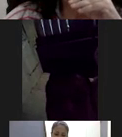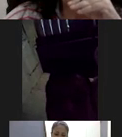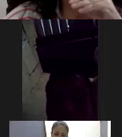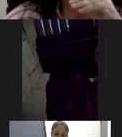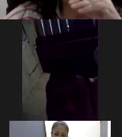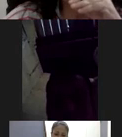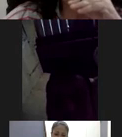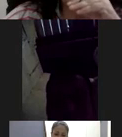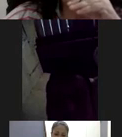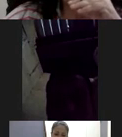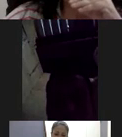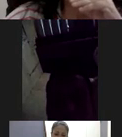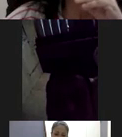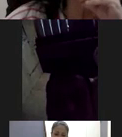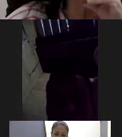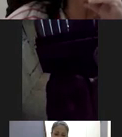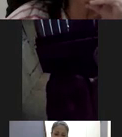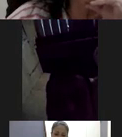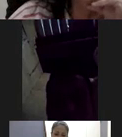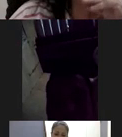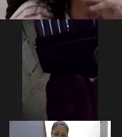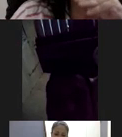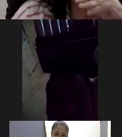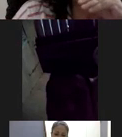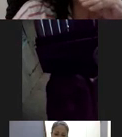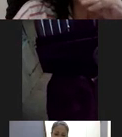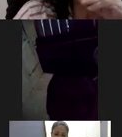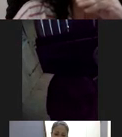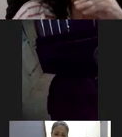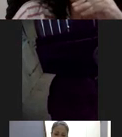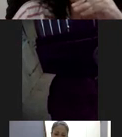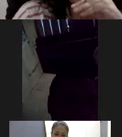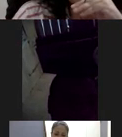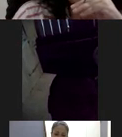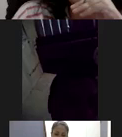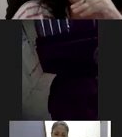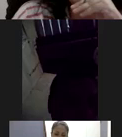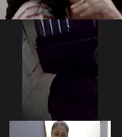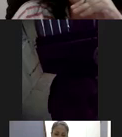ese talked está, es el pasado de teach.